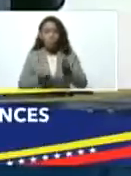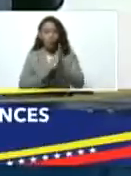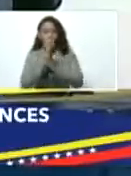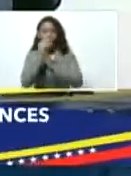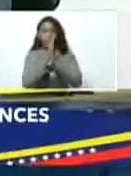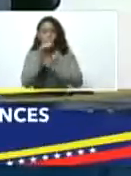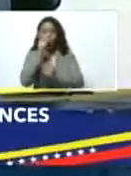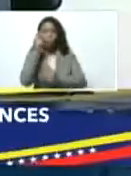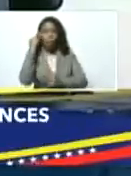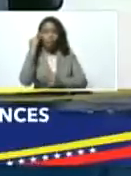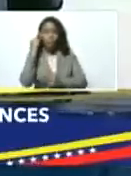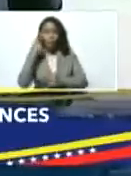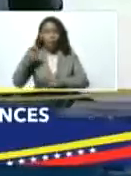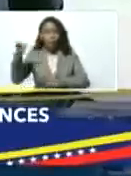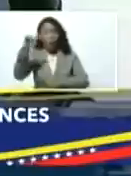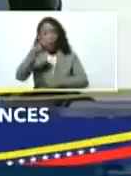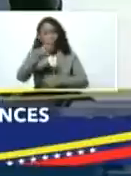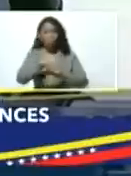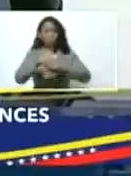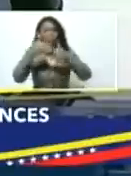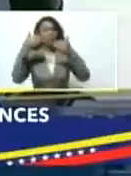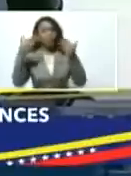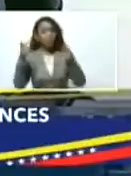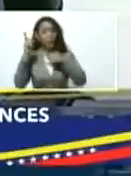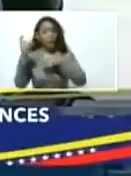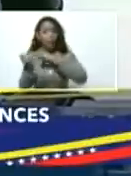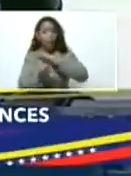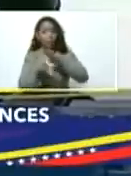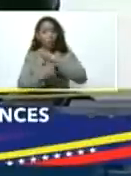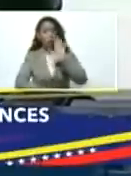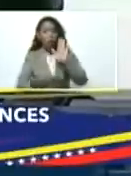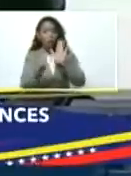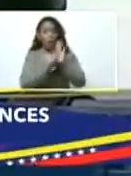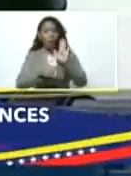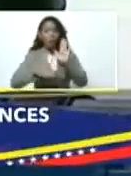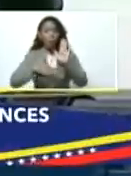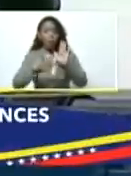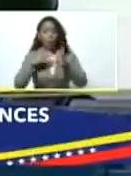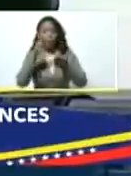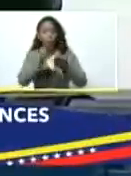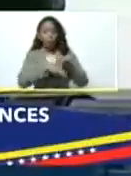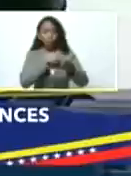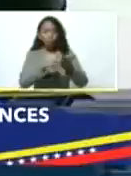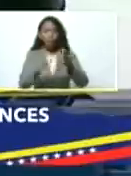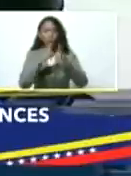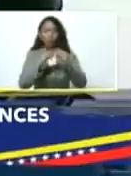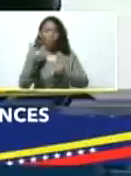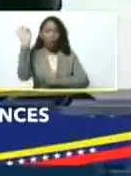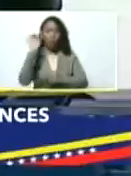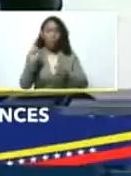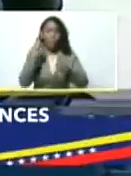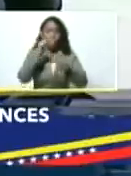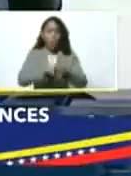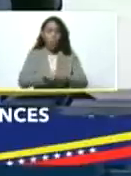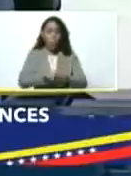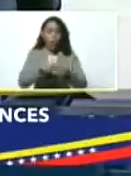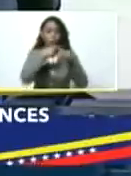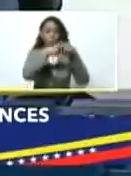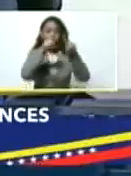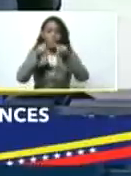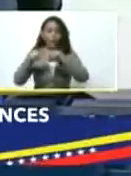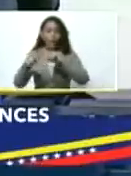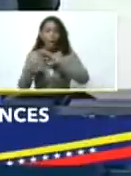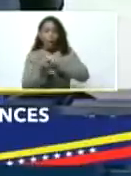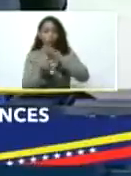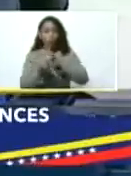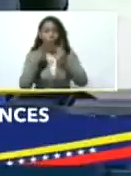emprendedores y emprendedoras, y lo que buscamos es que con este instrumento legal se puedan exonerar todas las tasas de inscripción en las diferentes